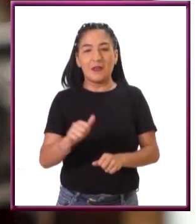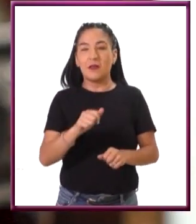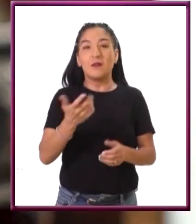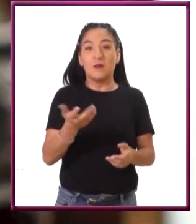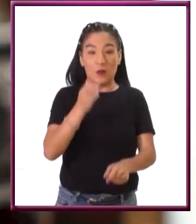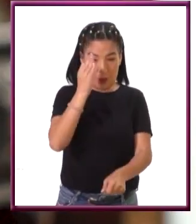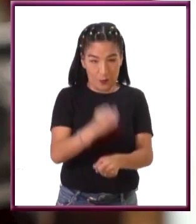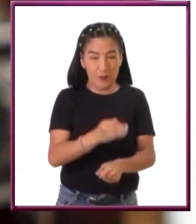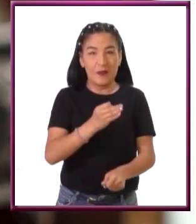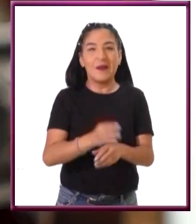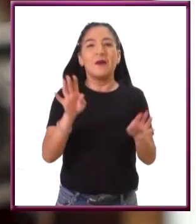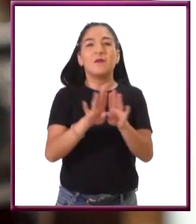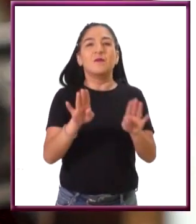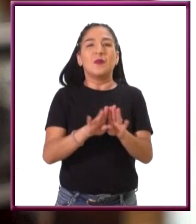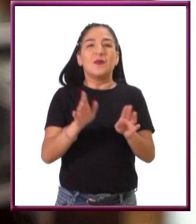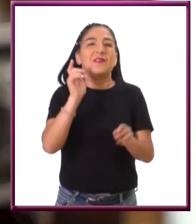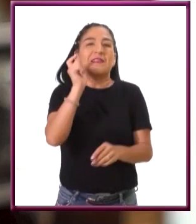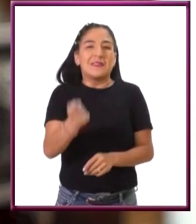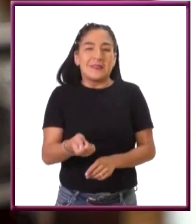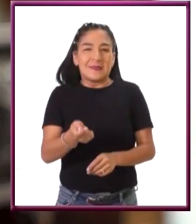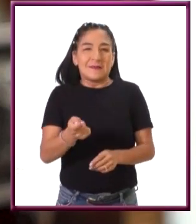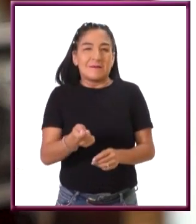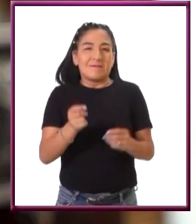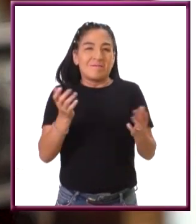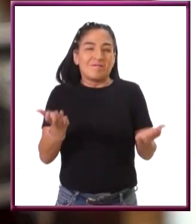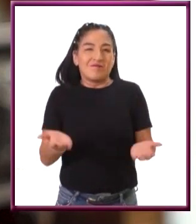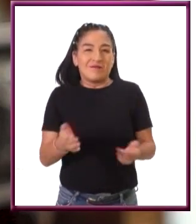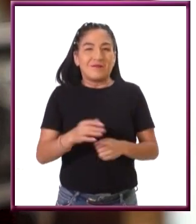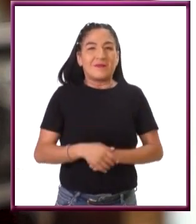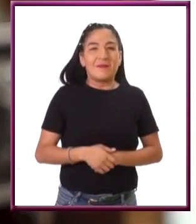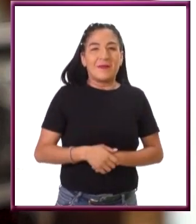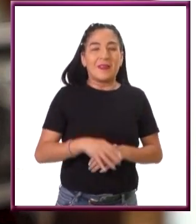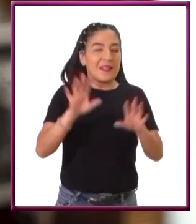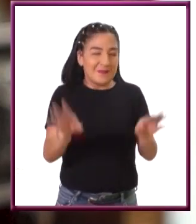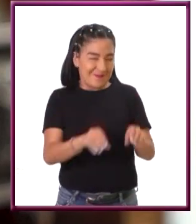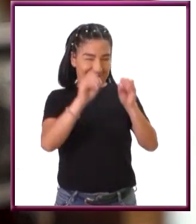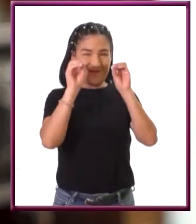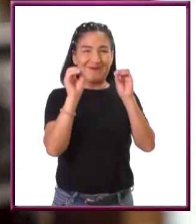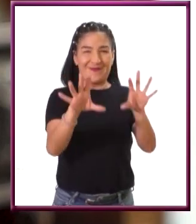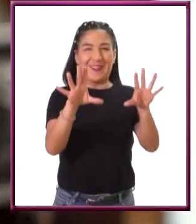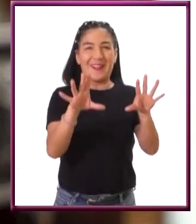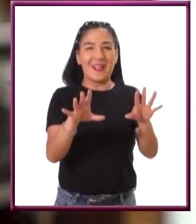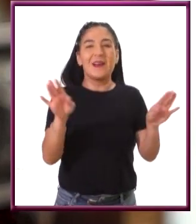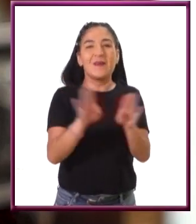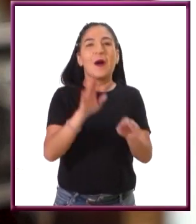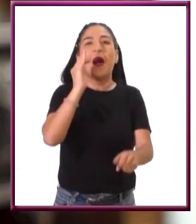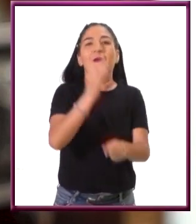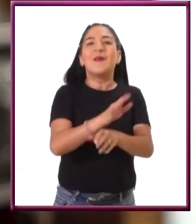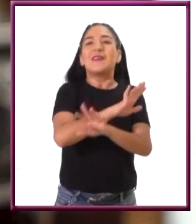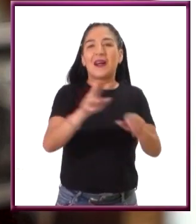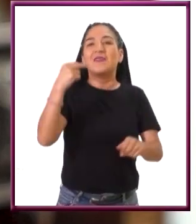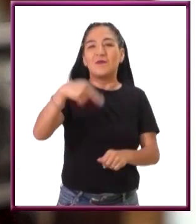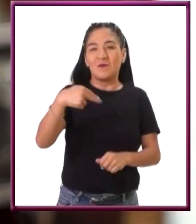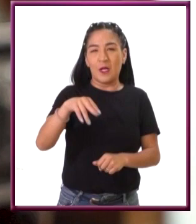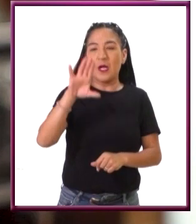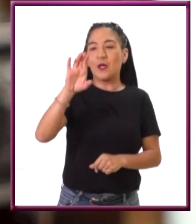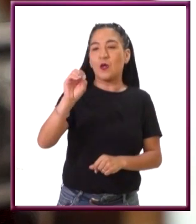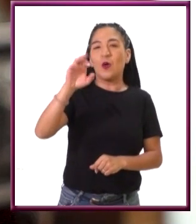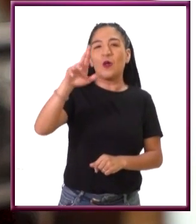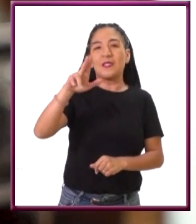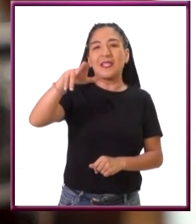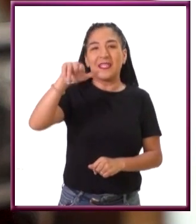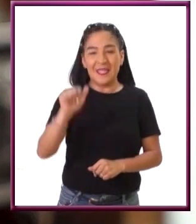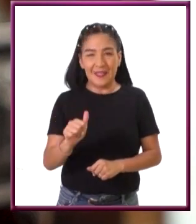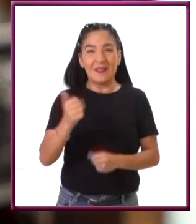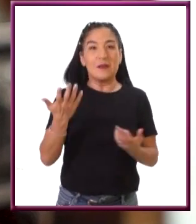es solamente ese ente o ese ser divino, sino ya va a tener un nombre, ¿no? Es Corina, que